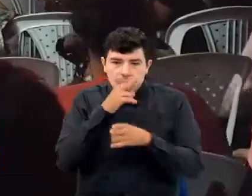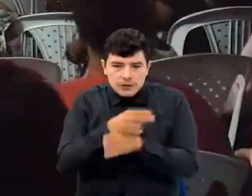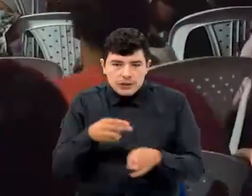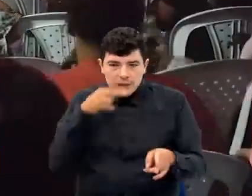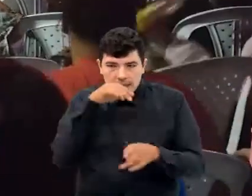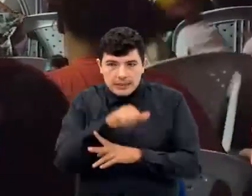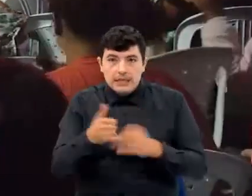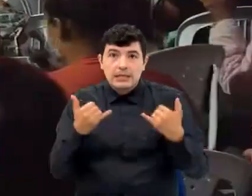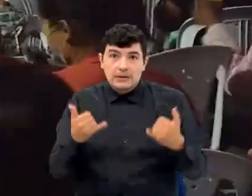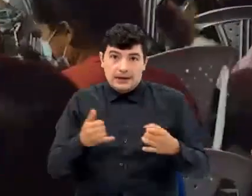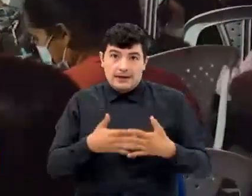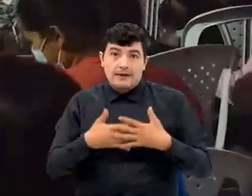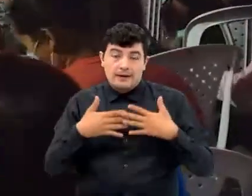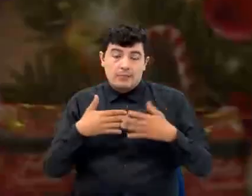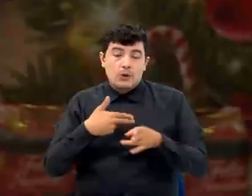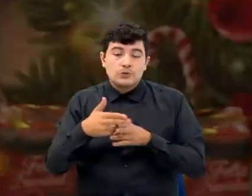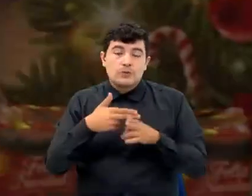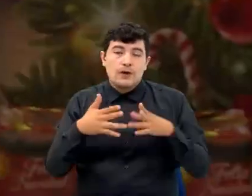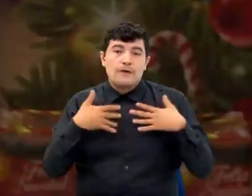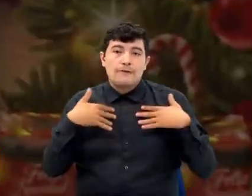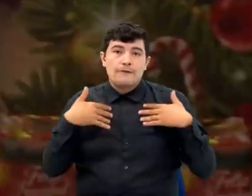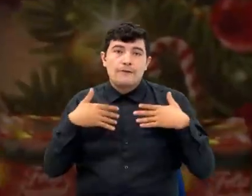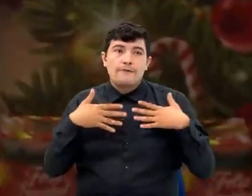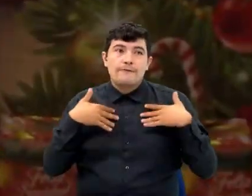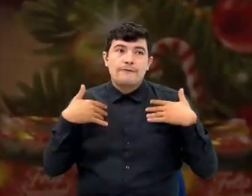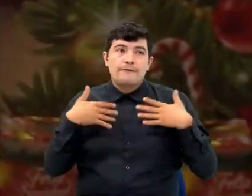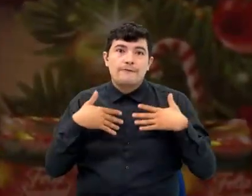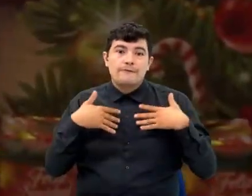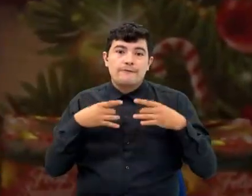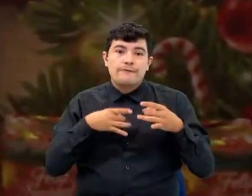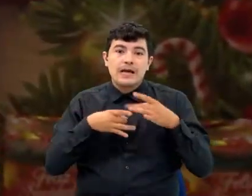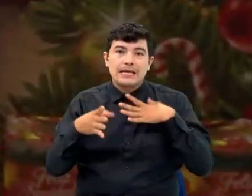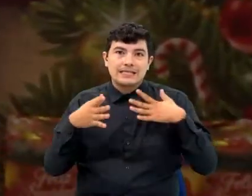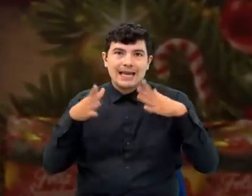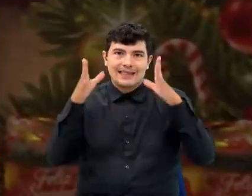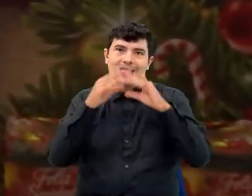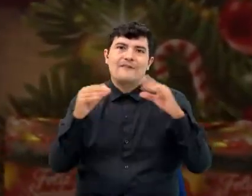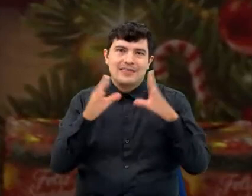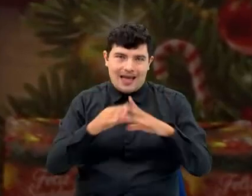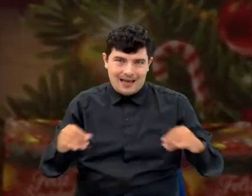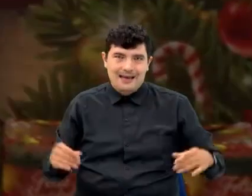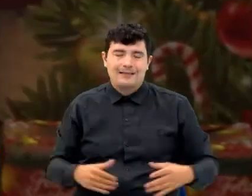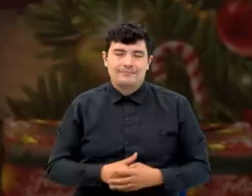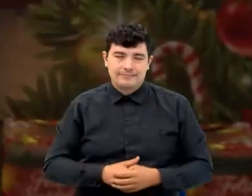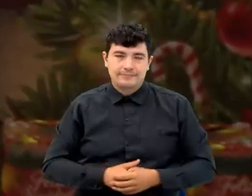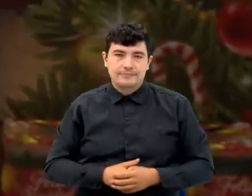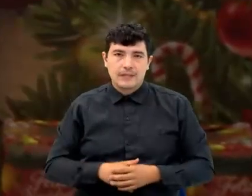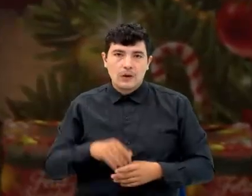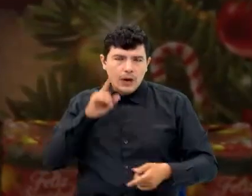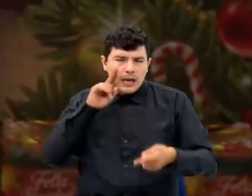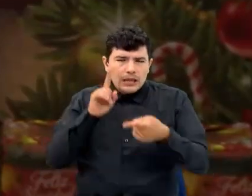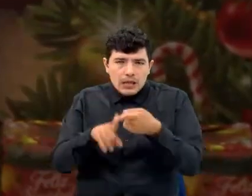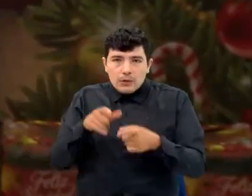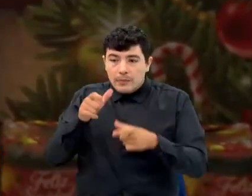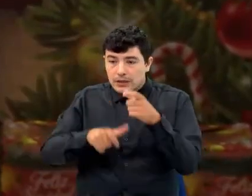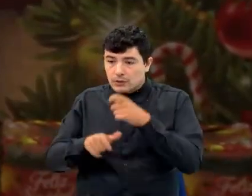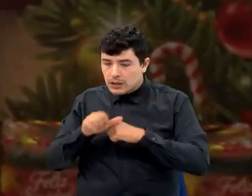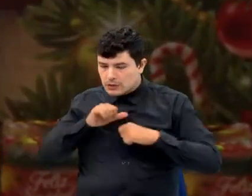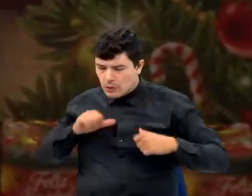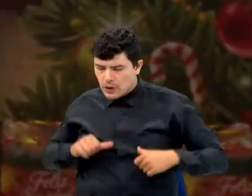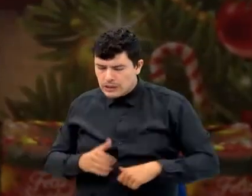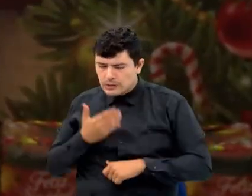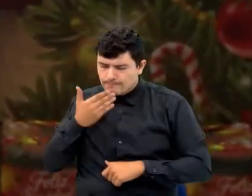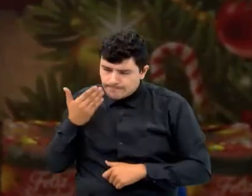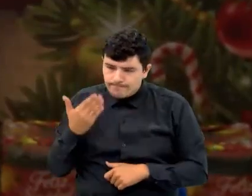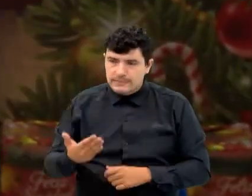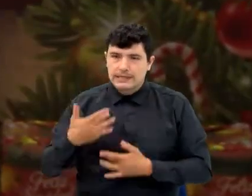fechas decembrinas. Nuestra estrategia Regala Felicidad, que consta en unir esos buenos corazones